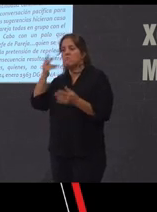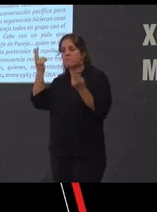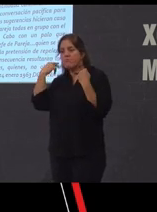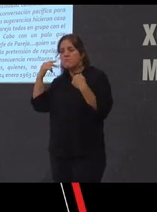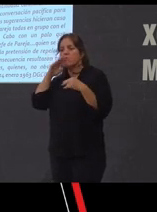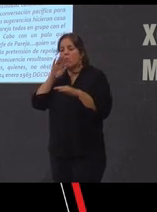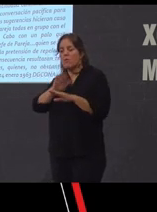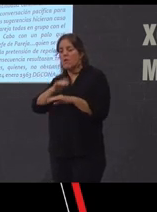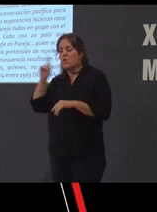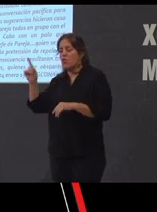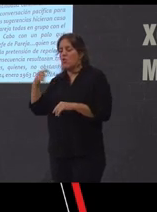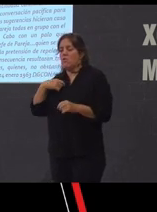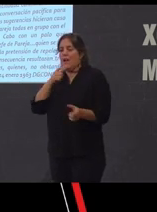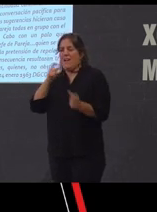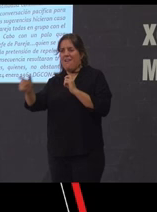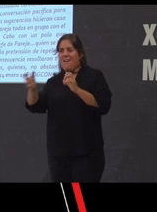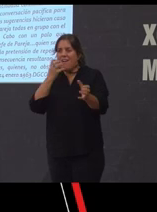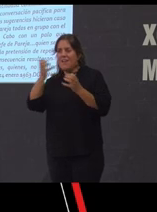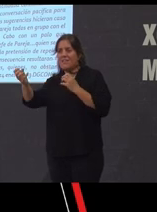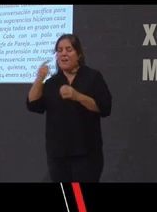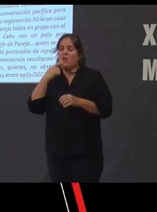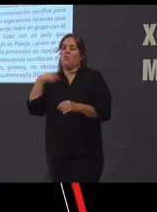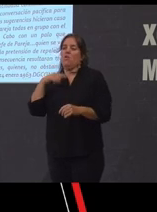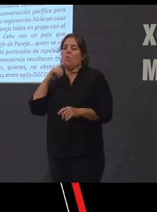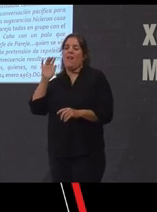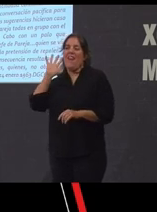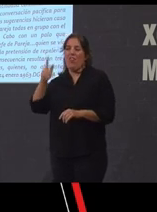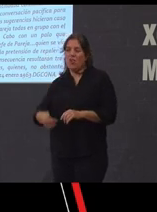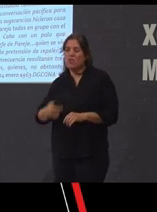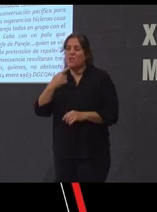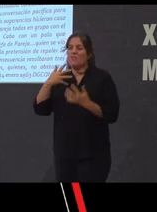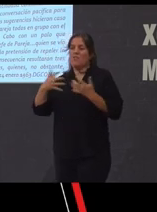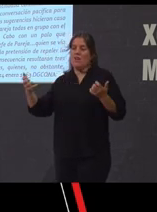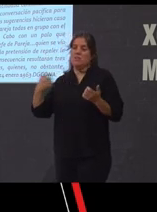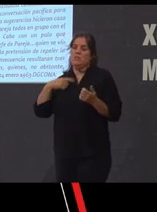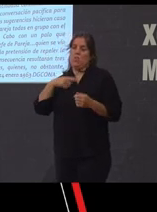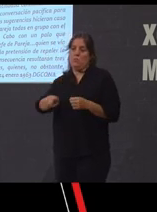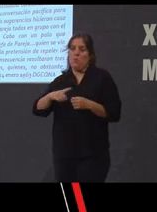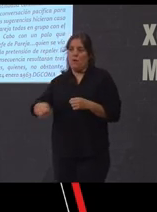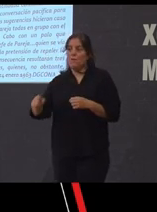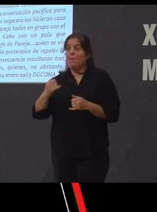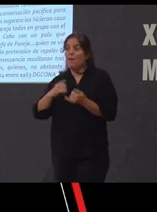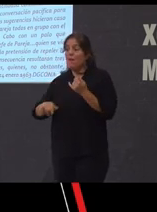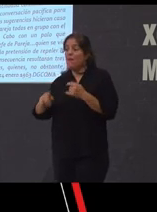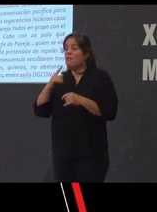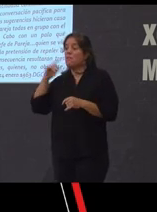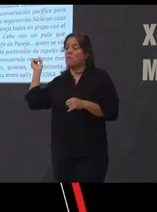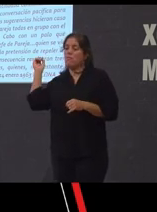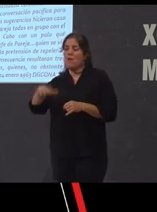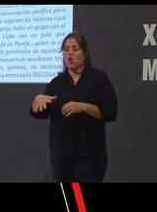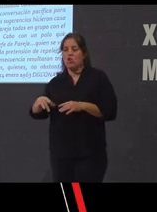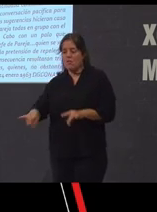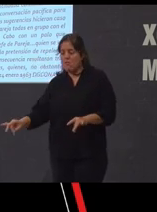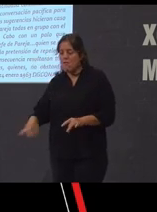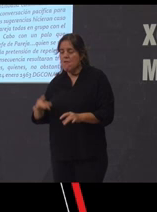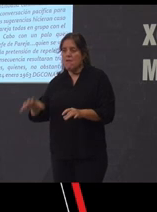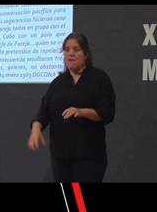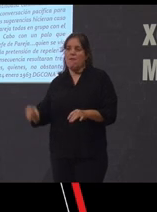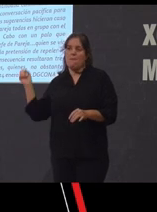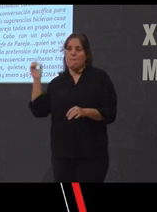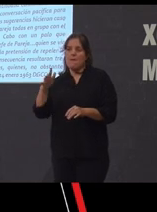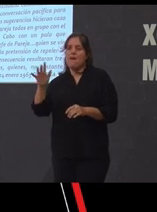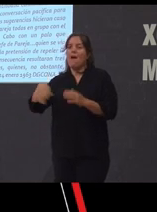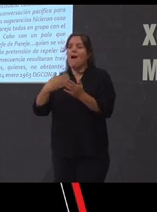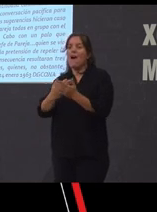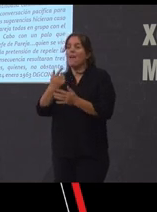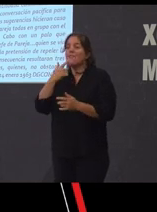gritar llamándoles ladrones y a por ellos, y otras frases provocativas. Al propio tiempo que se les arrojaban terrones que arrancaban del suelo, hasta el